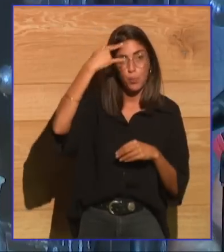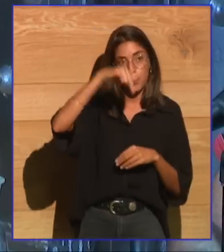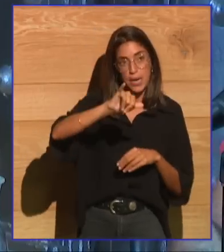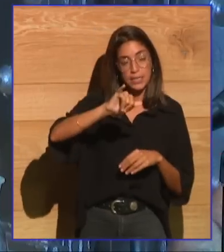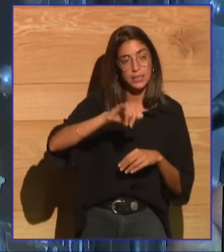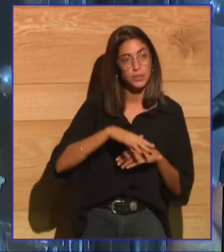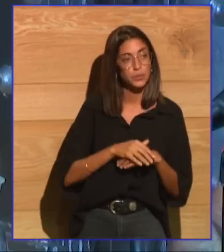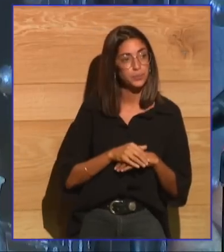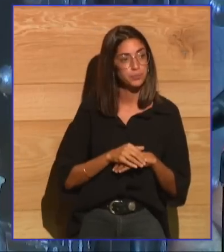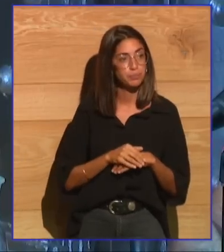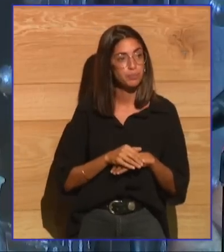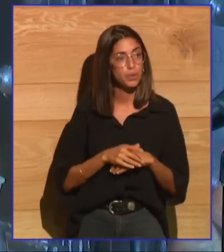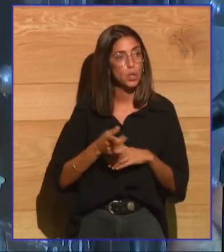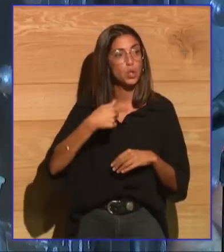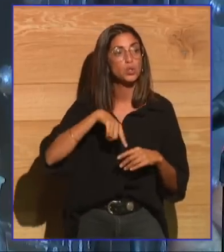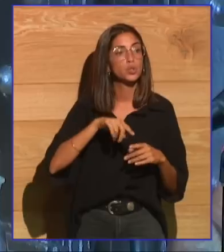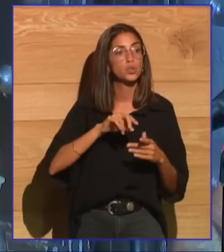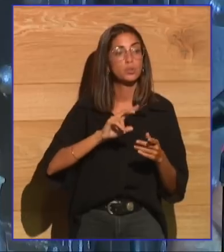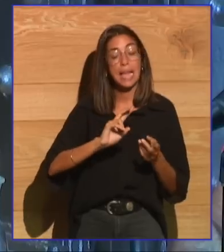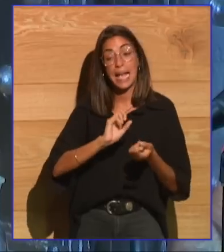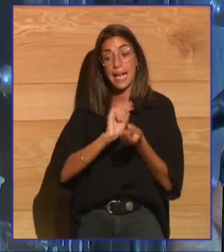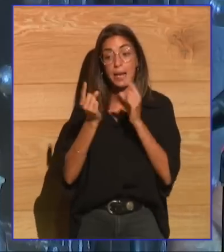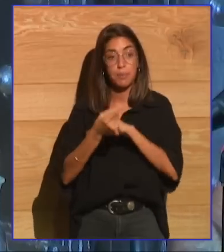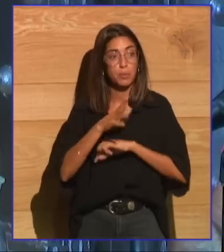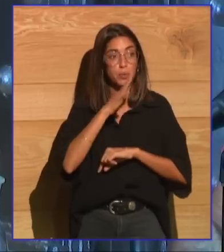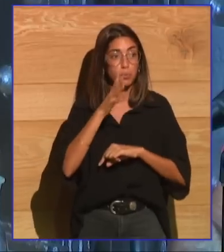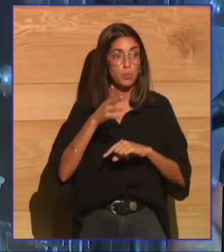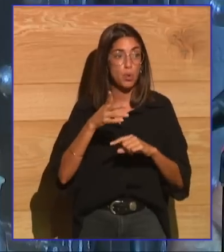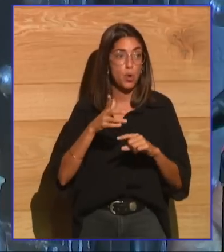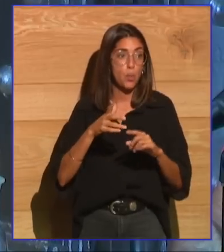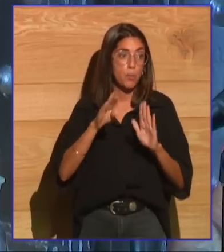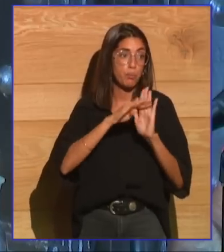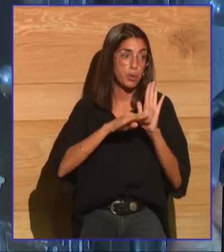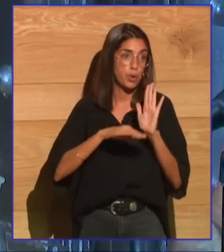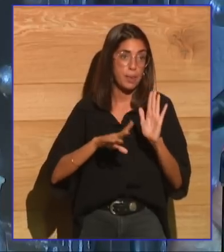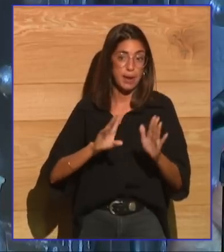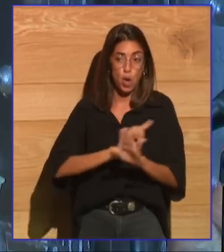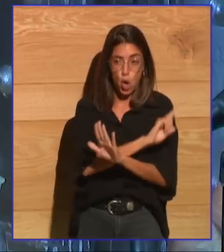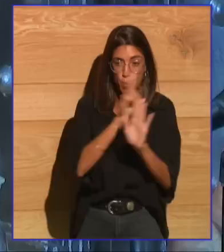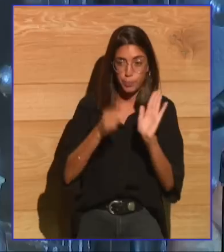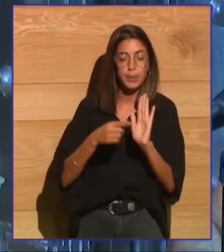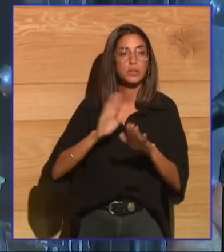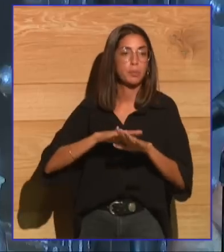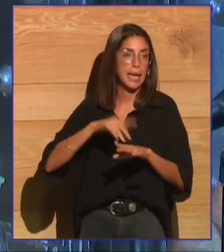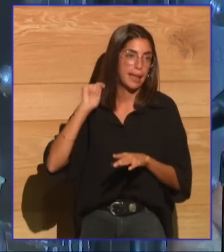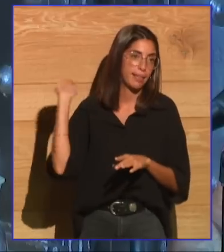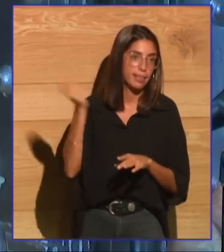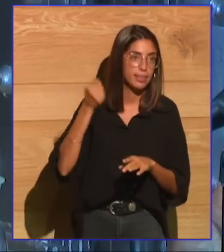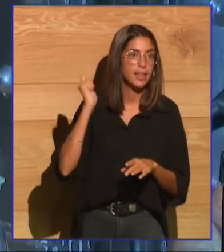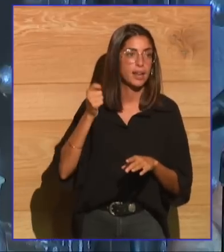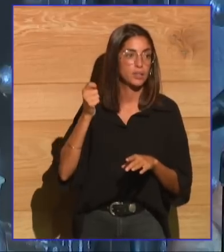de decidir saltamos entre otras cosas porque hicimos un programa entero dedicado en canarias por eso yo creo que ya ya está ahí y además